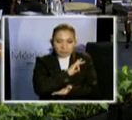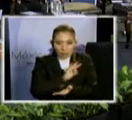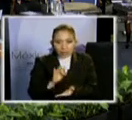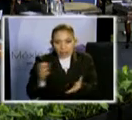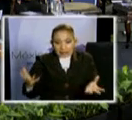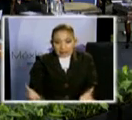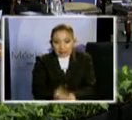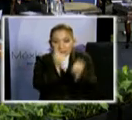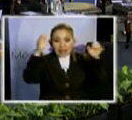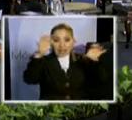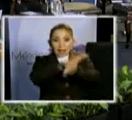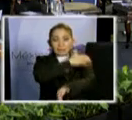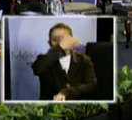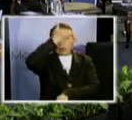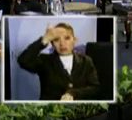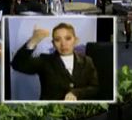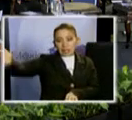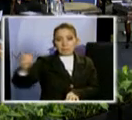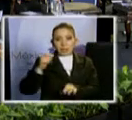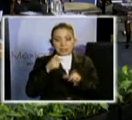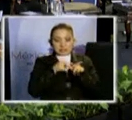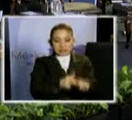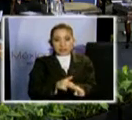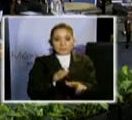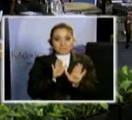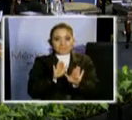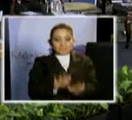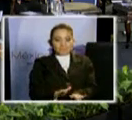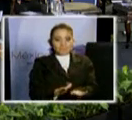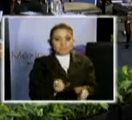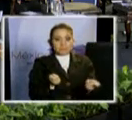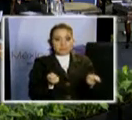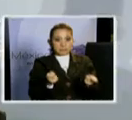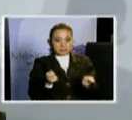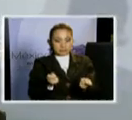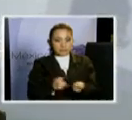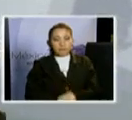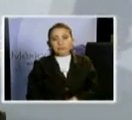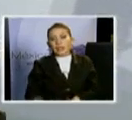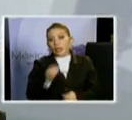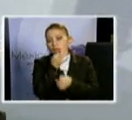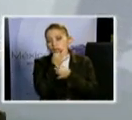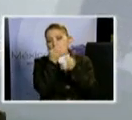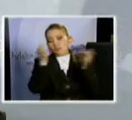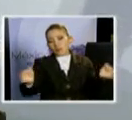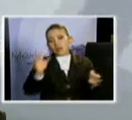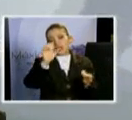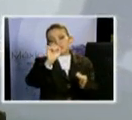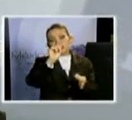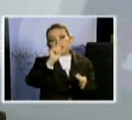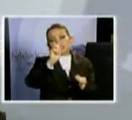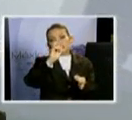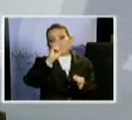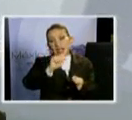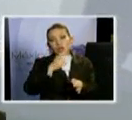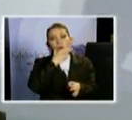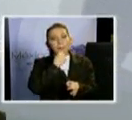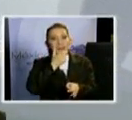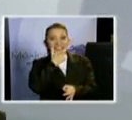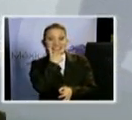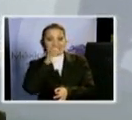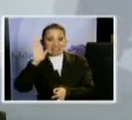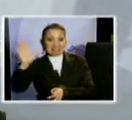los impactos del cambio climático permanezcan en un nivel controlable. El informe Stern del economista